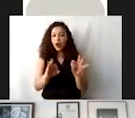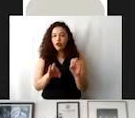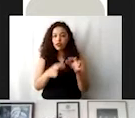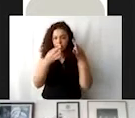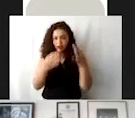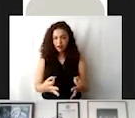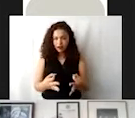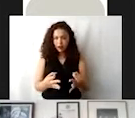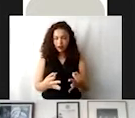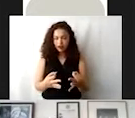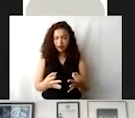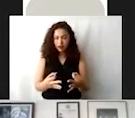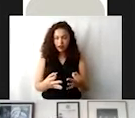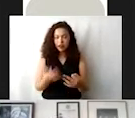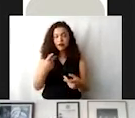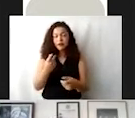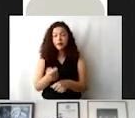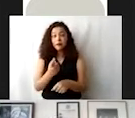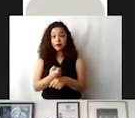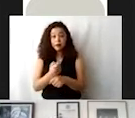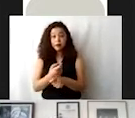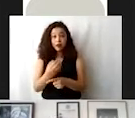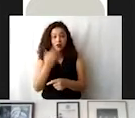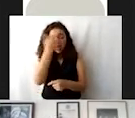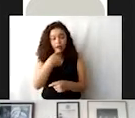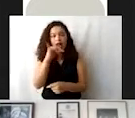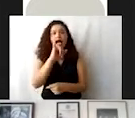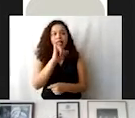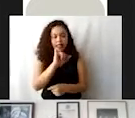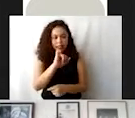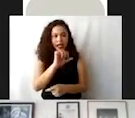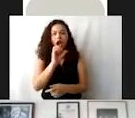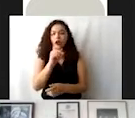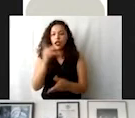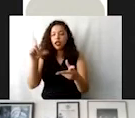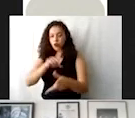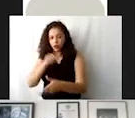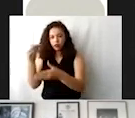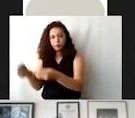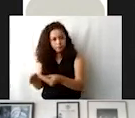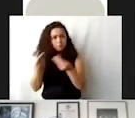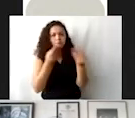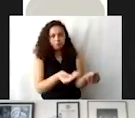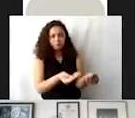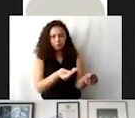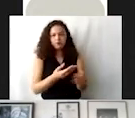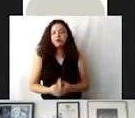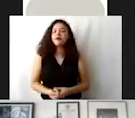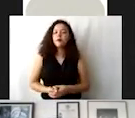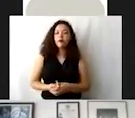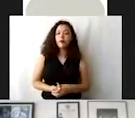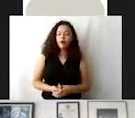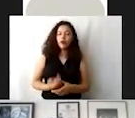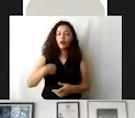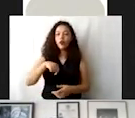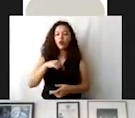¿no? En los trámites iniciales. Bueno, nosotros podemos promover